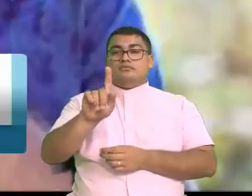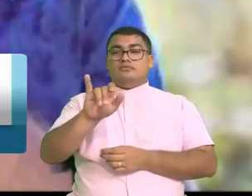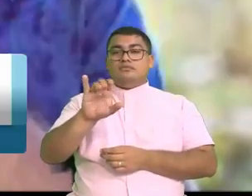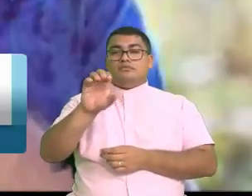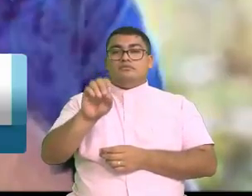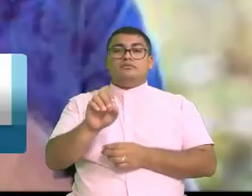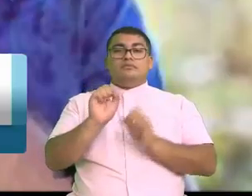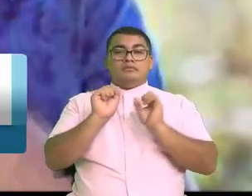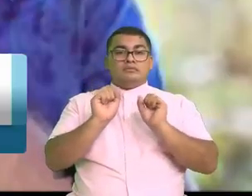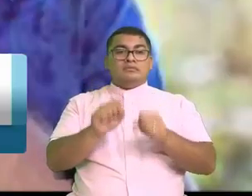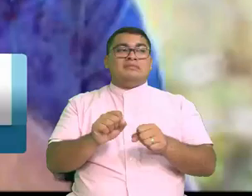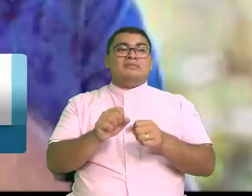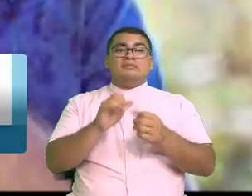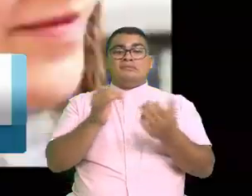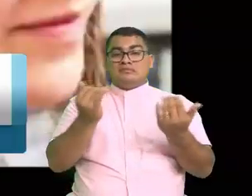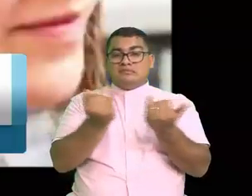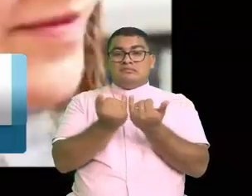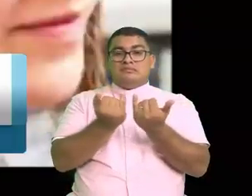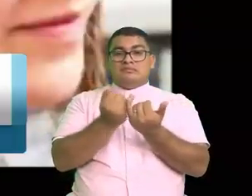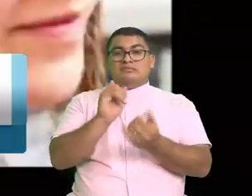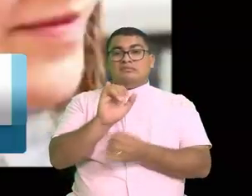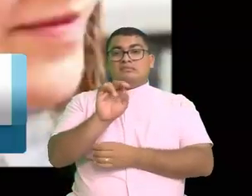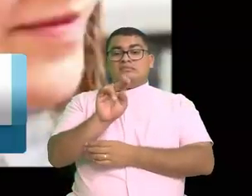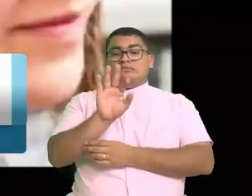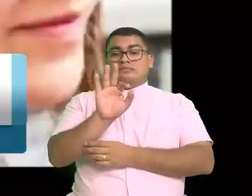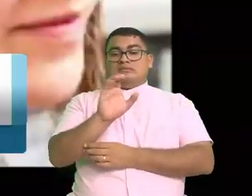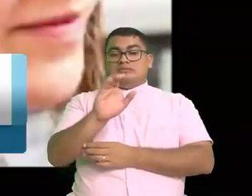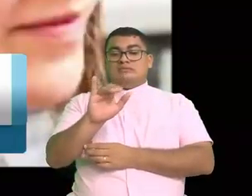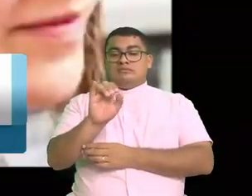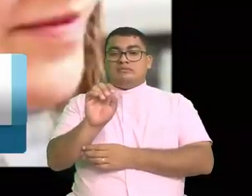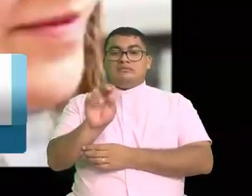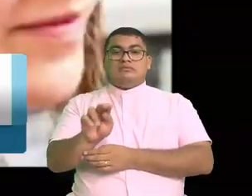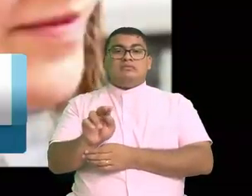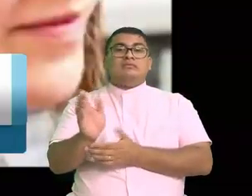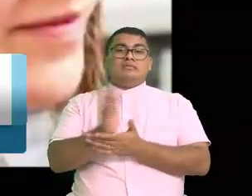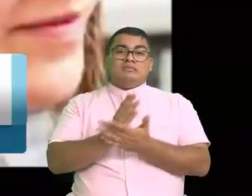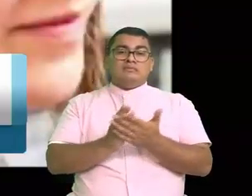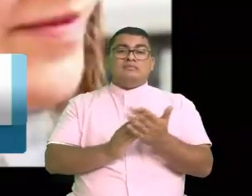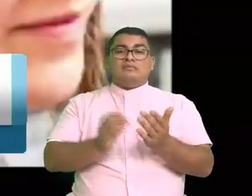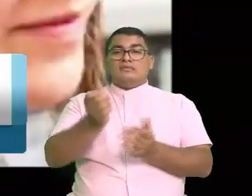puede convertir en infección, obviamente. Sí. Incluso hay